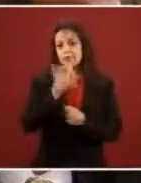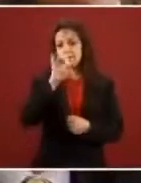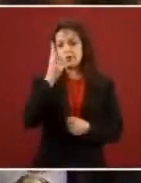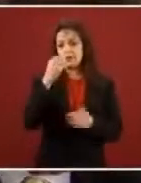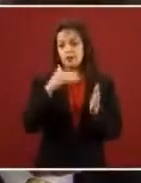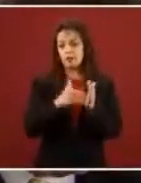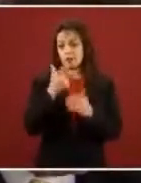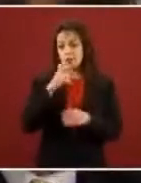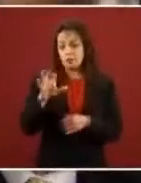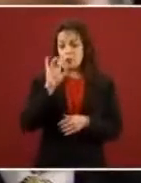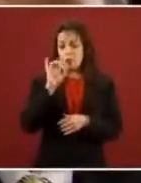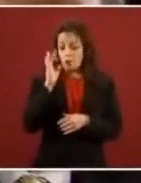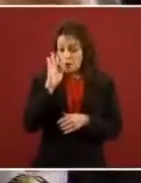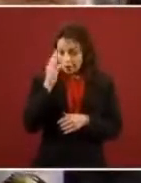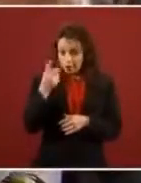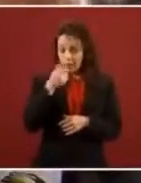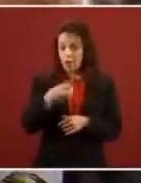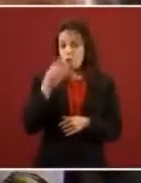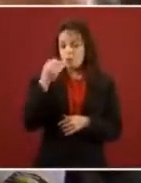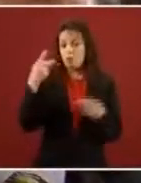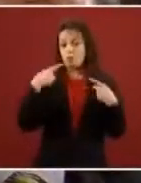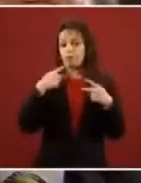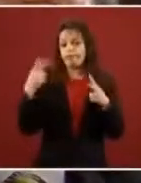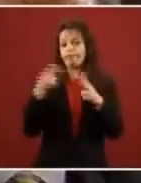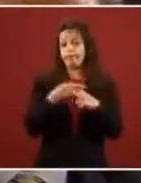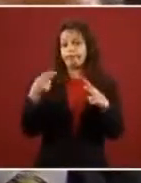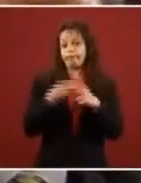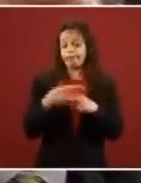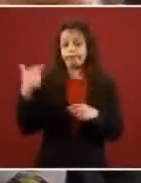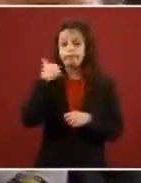33.743 asesinatos. En su gobierno hubo